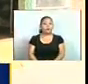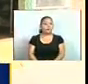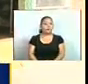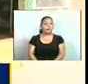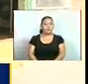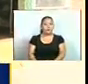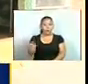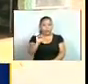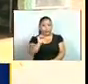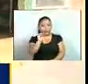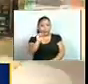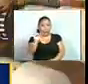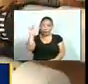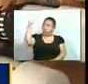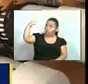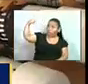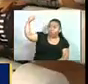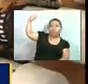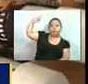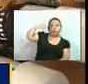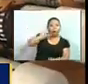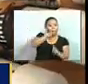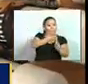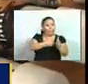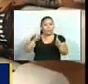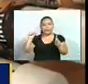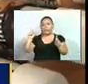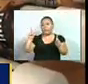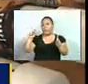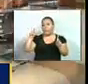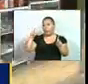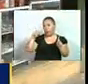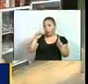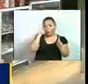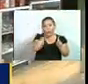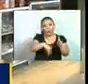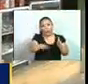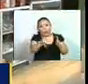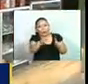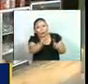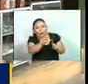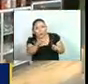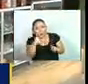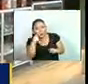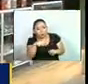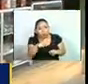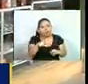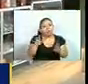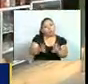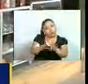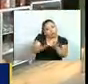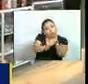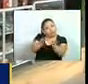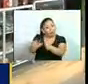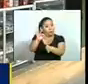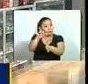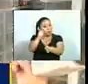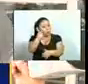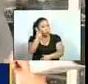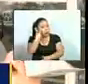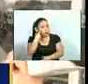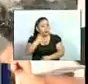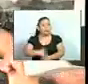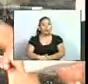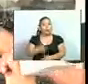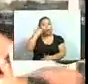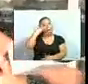Con los primeros rayos del sol, Salvador abre su negocio en Ayutuxtepeque. Dice que con la reapertura económica el cuido será minucioso.